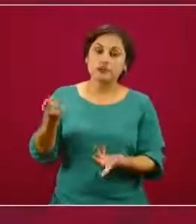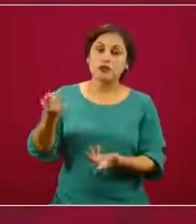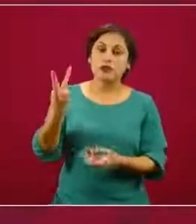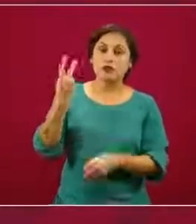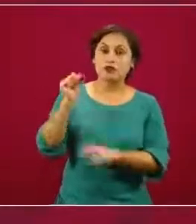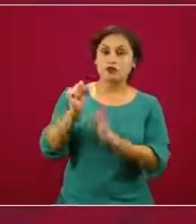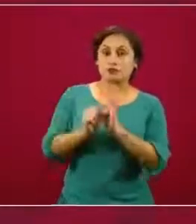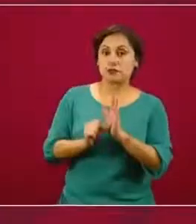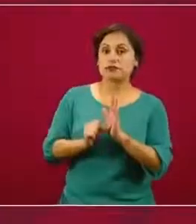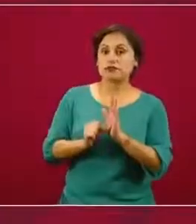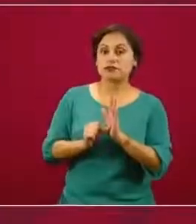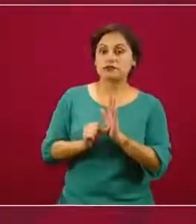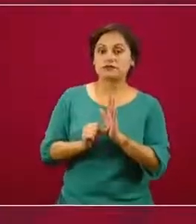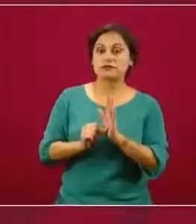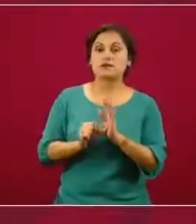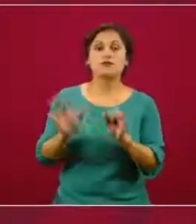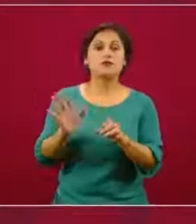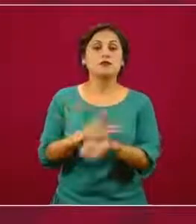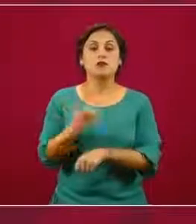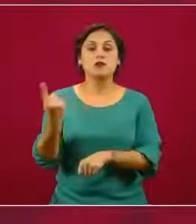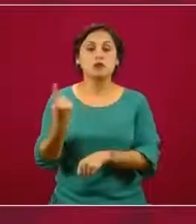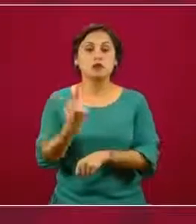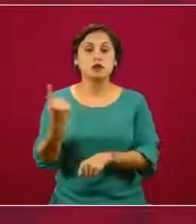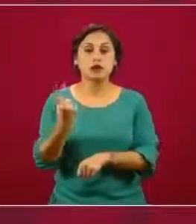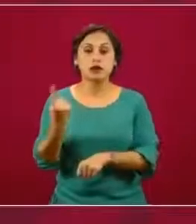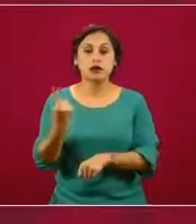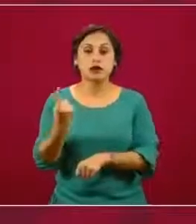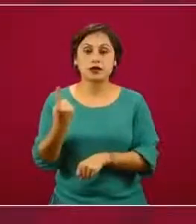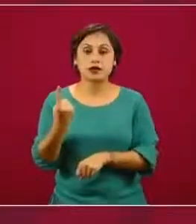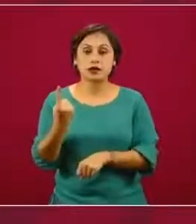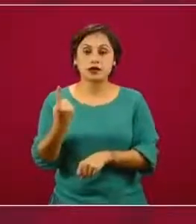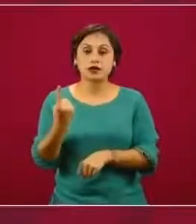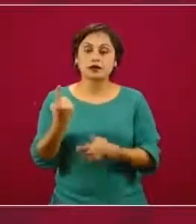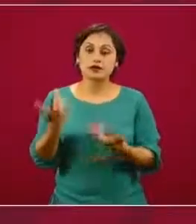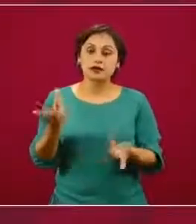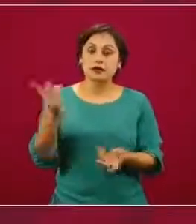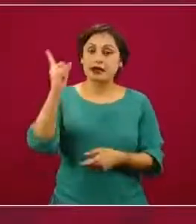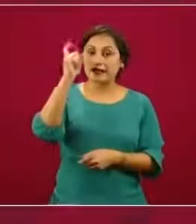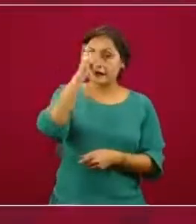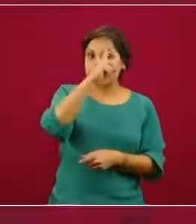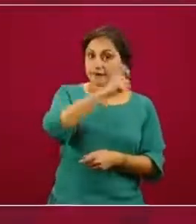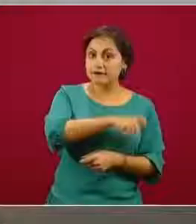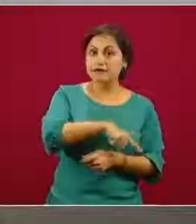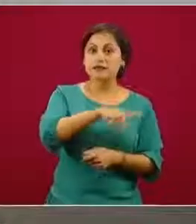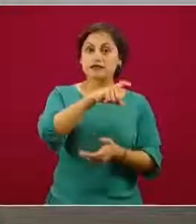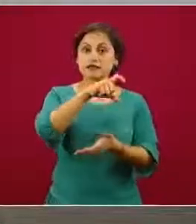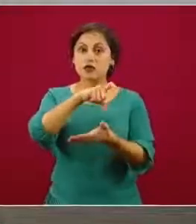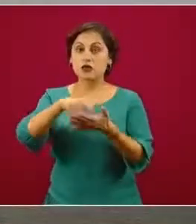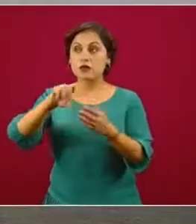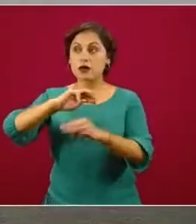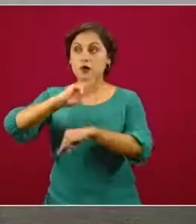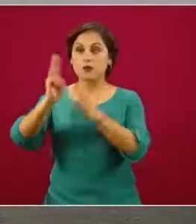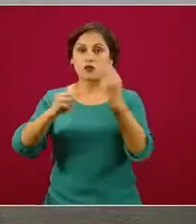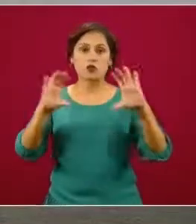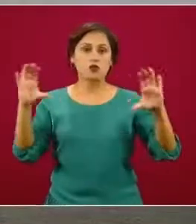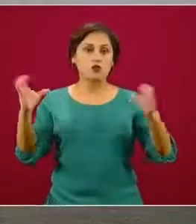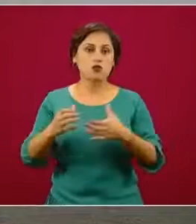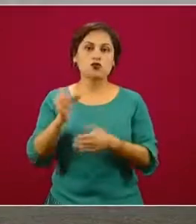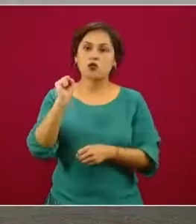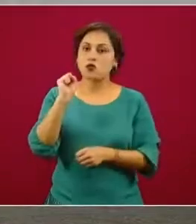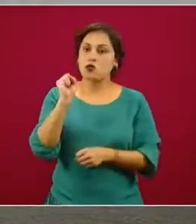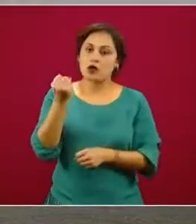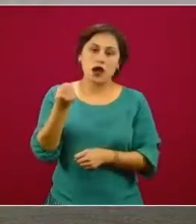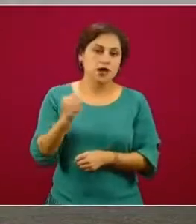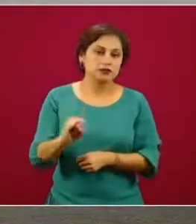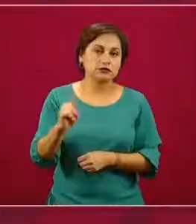razón general y era la complejidad del mercado mundial, la proveeduría